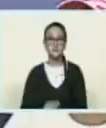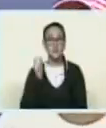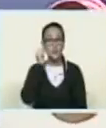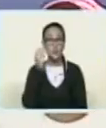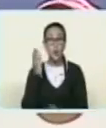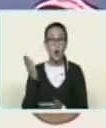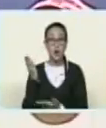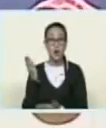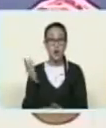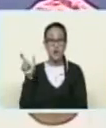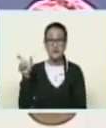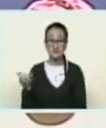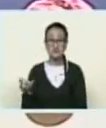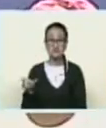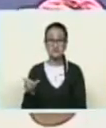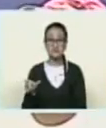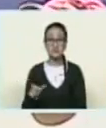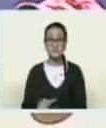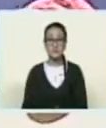Ella, Zoraida,